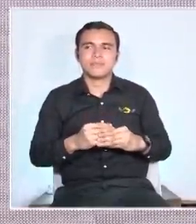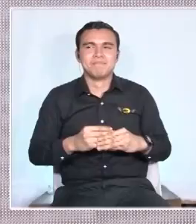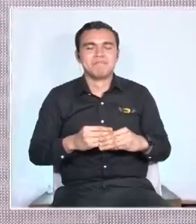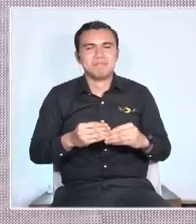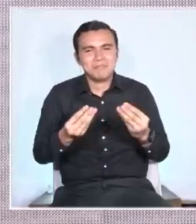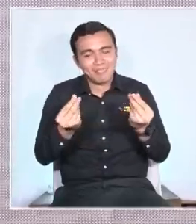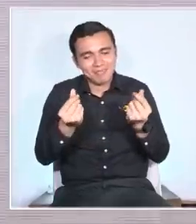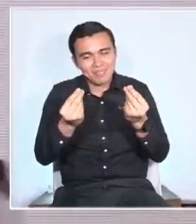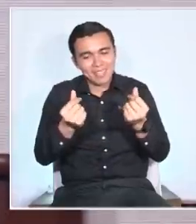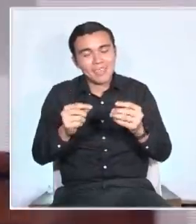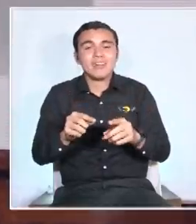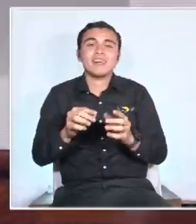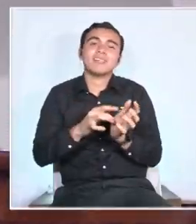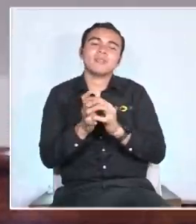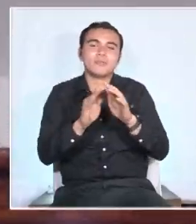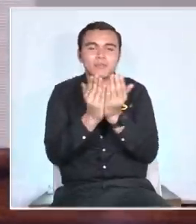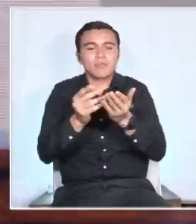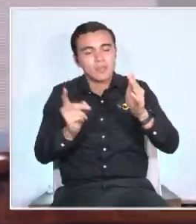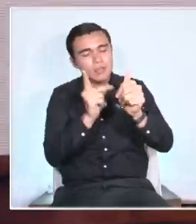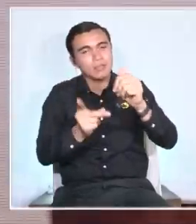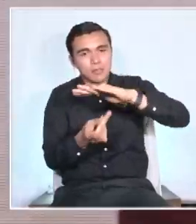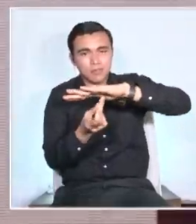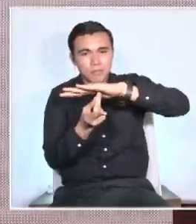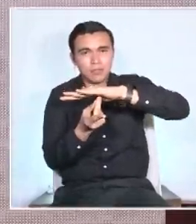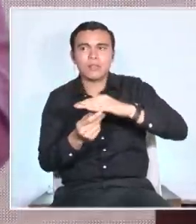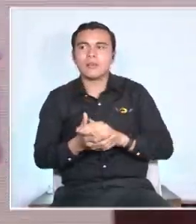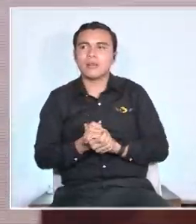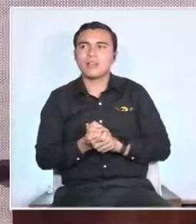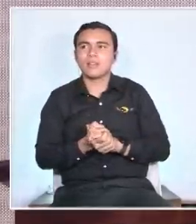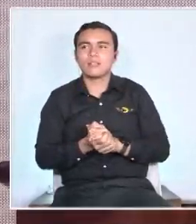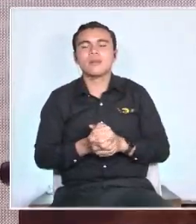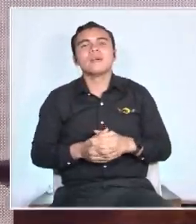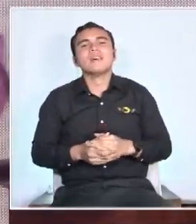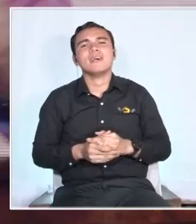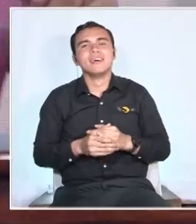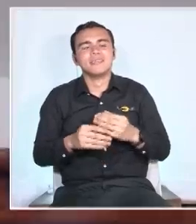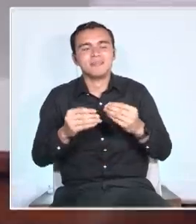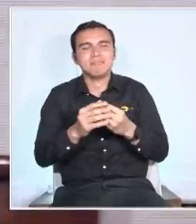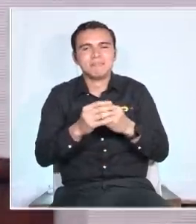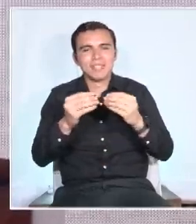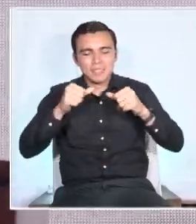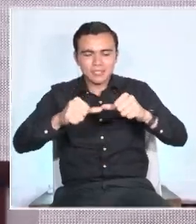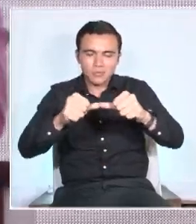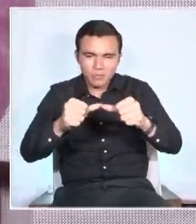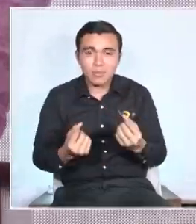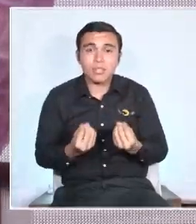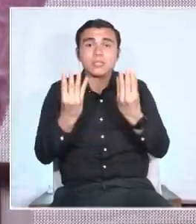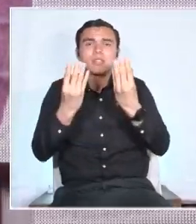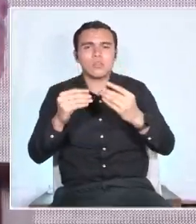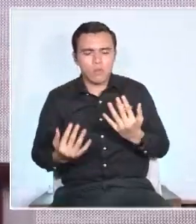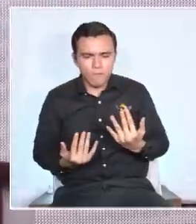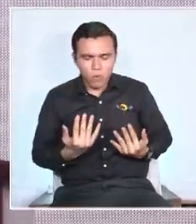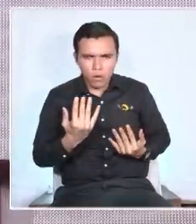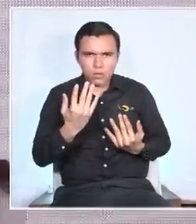Biblia que el apóstol Pablo estaba buscando ramas secas para seguir encendiendo ese